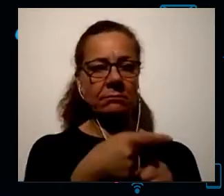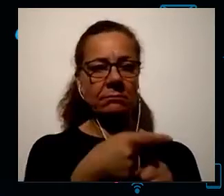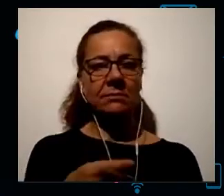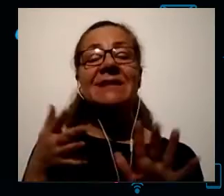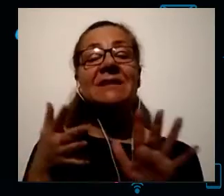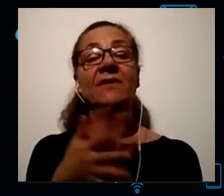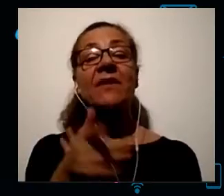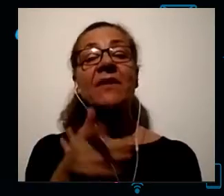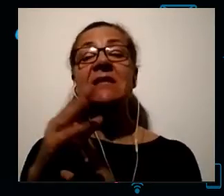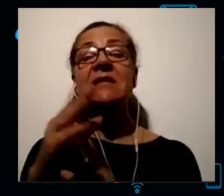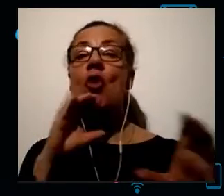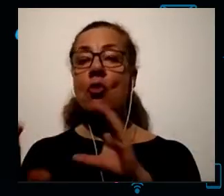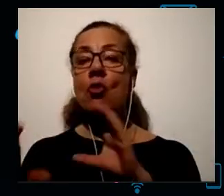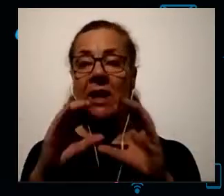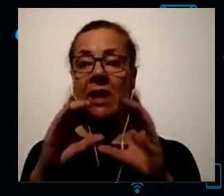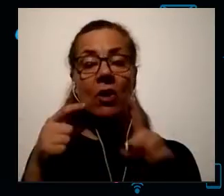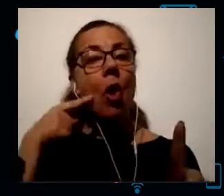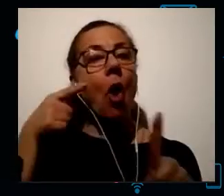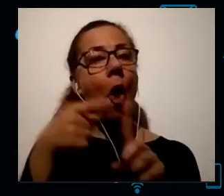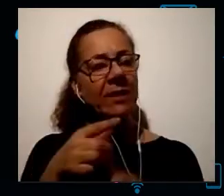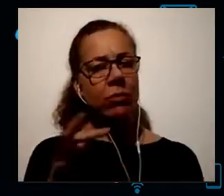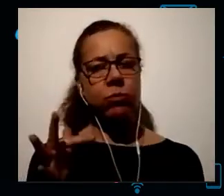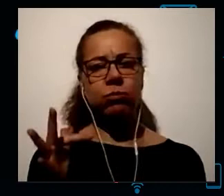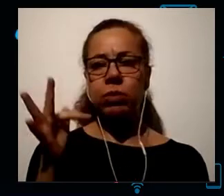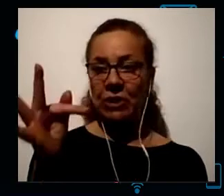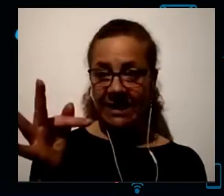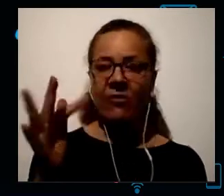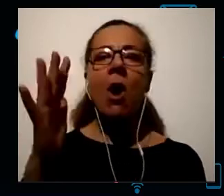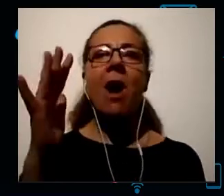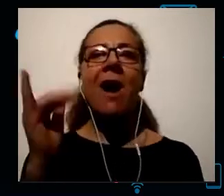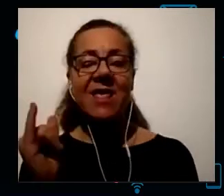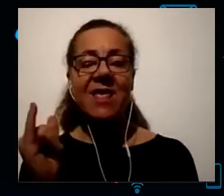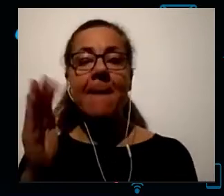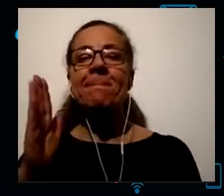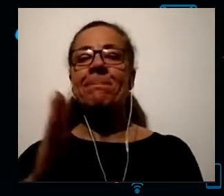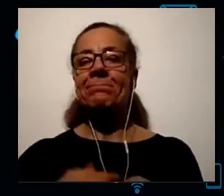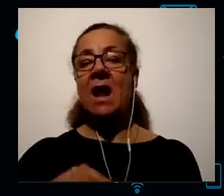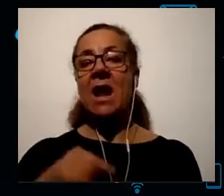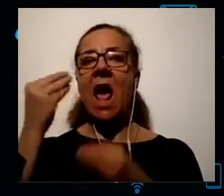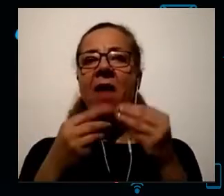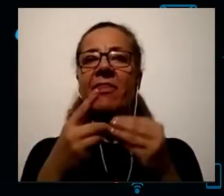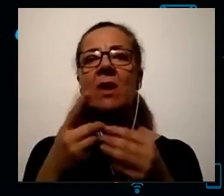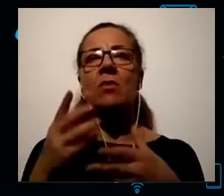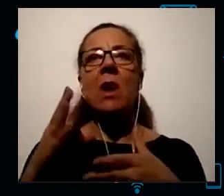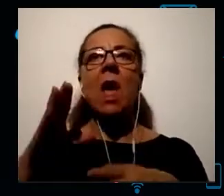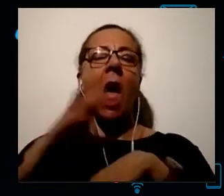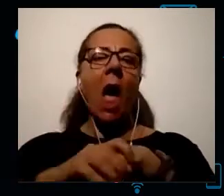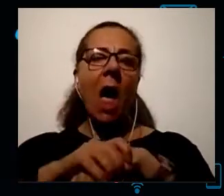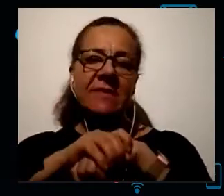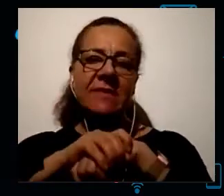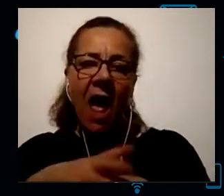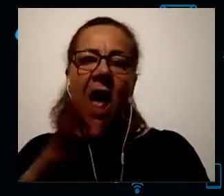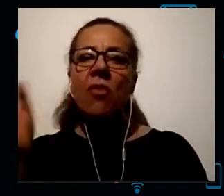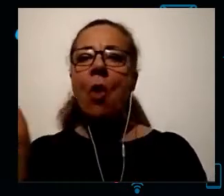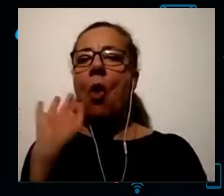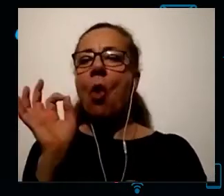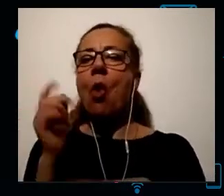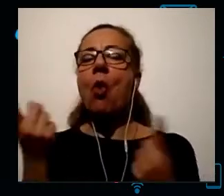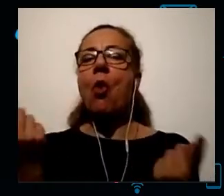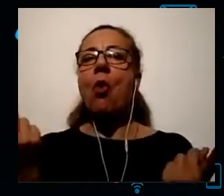tenga una finalidad positiva para para construir una amistad o para desarrollar lazos